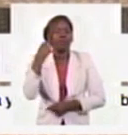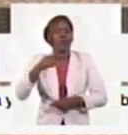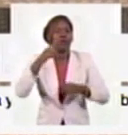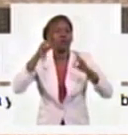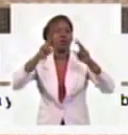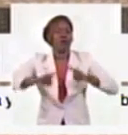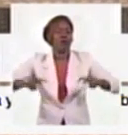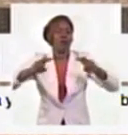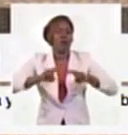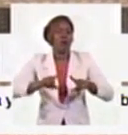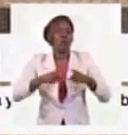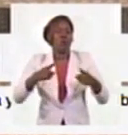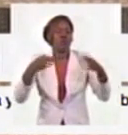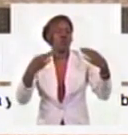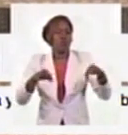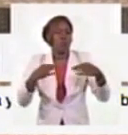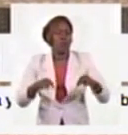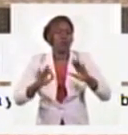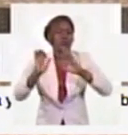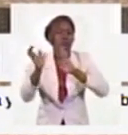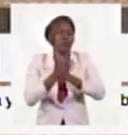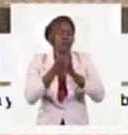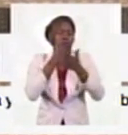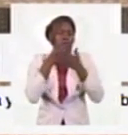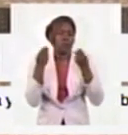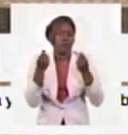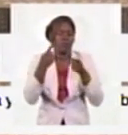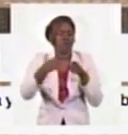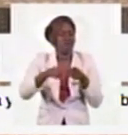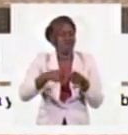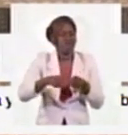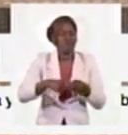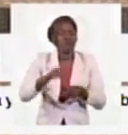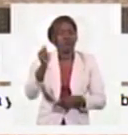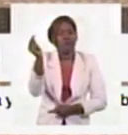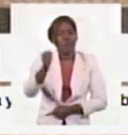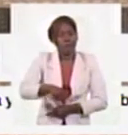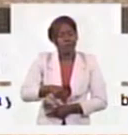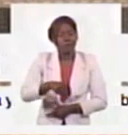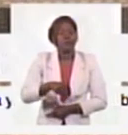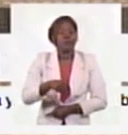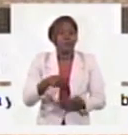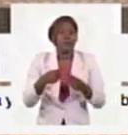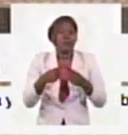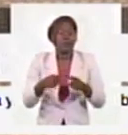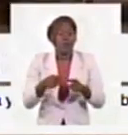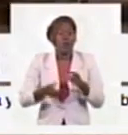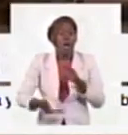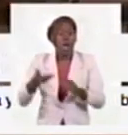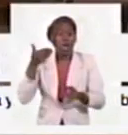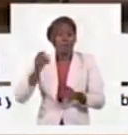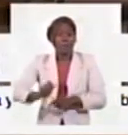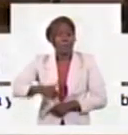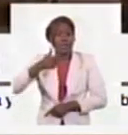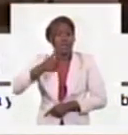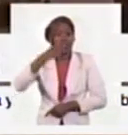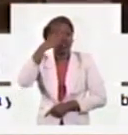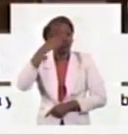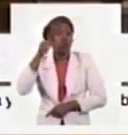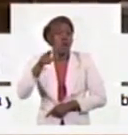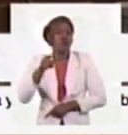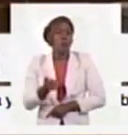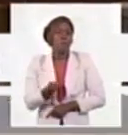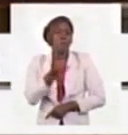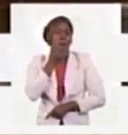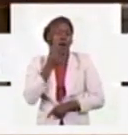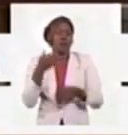de cientos de documentos clasificados que fueron llevados a Mar-a-Lago después de que Trump terminó su presidencia. En este caso, para revisar